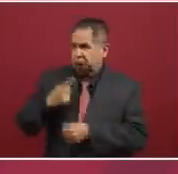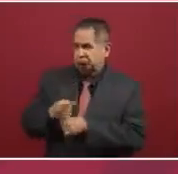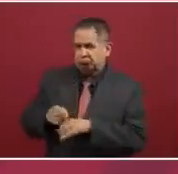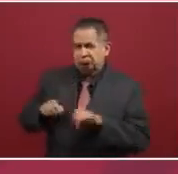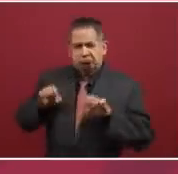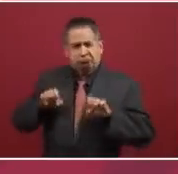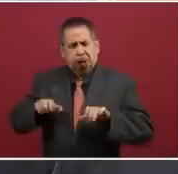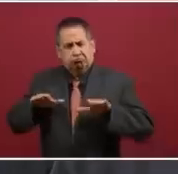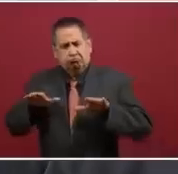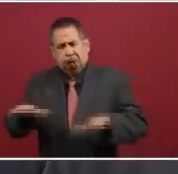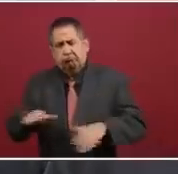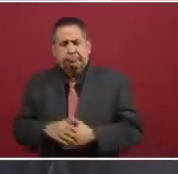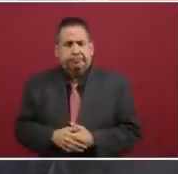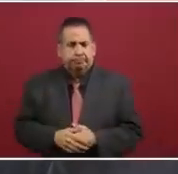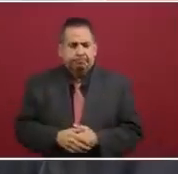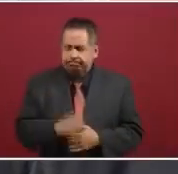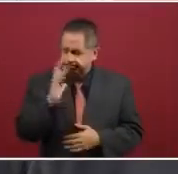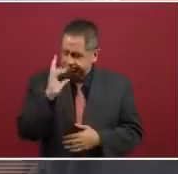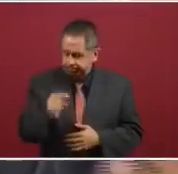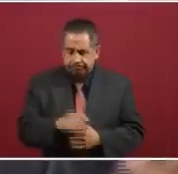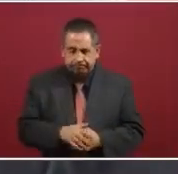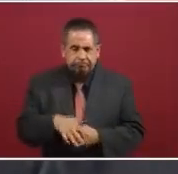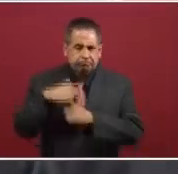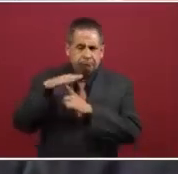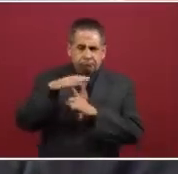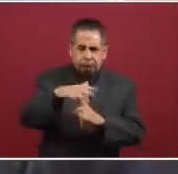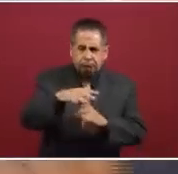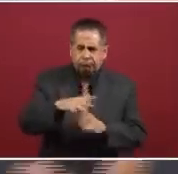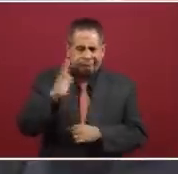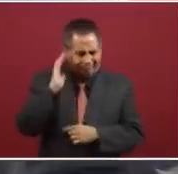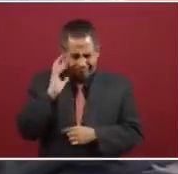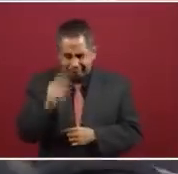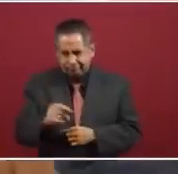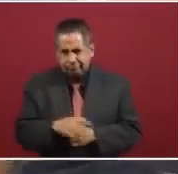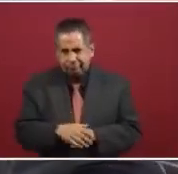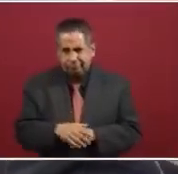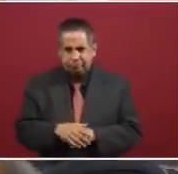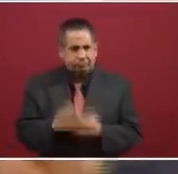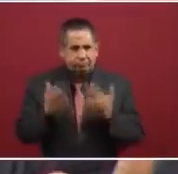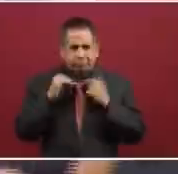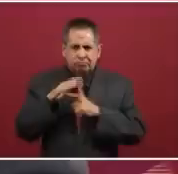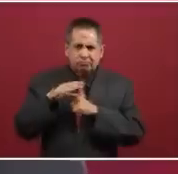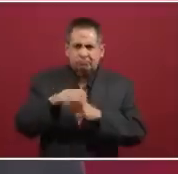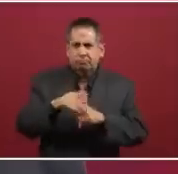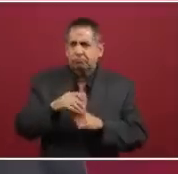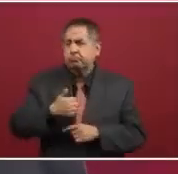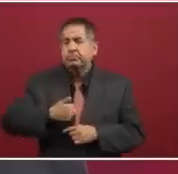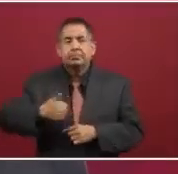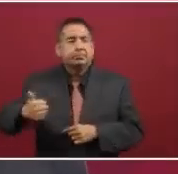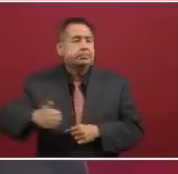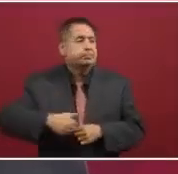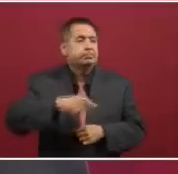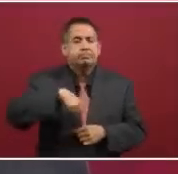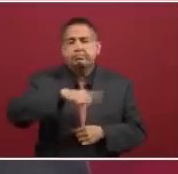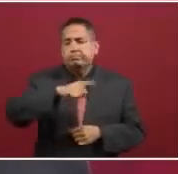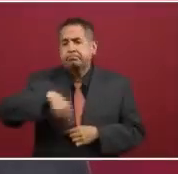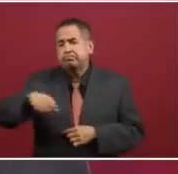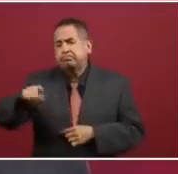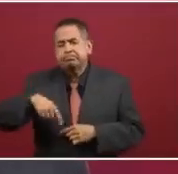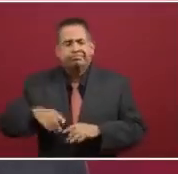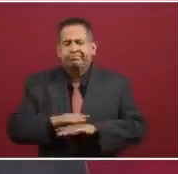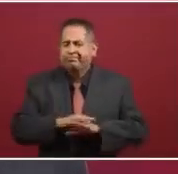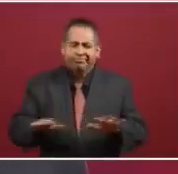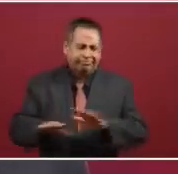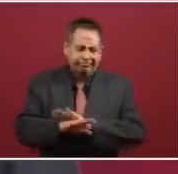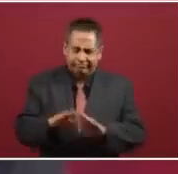que ya no se utilicen los helicópteros, que ya no haya, pues, helicópteros para trasladar a